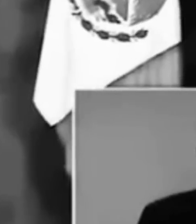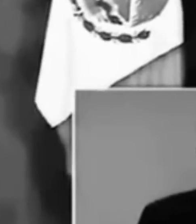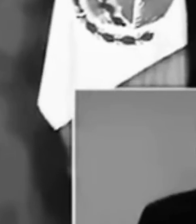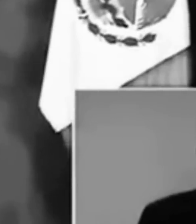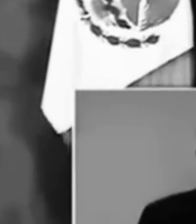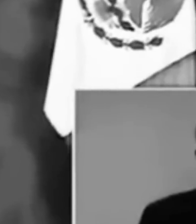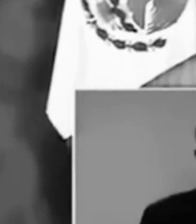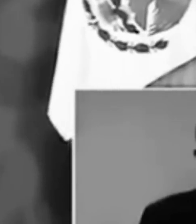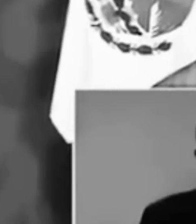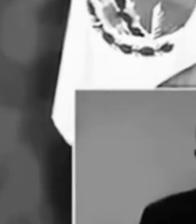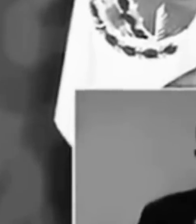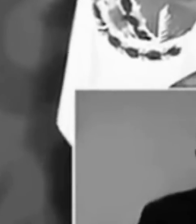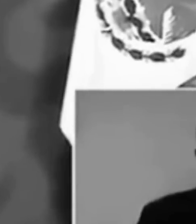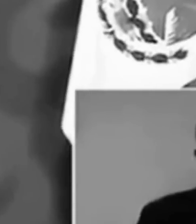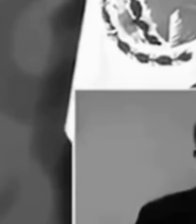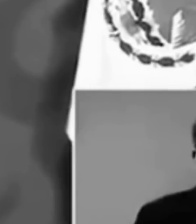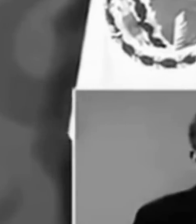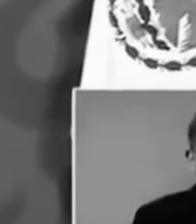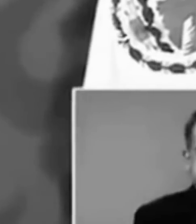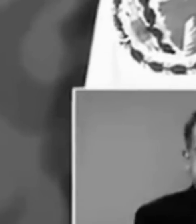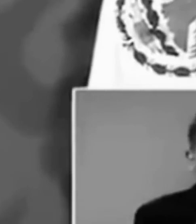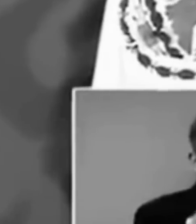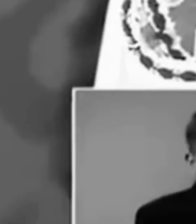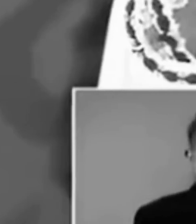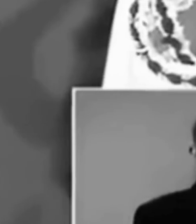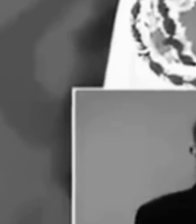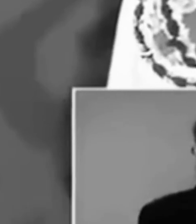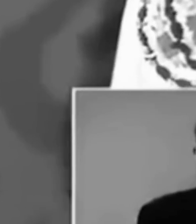¿Cómo va a estar una persona detenida